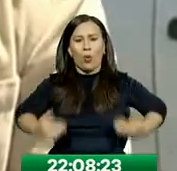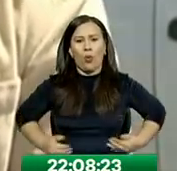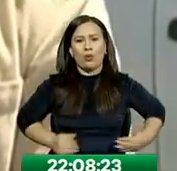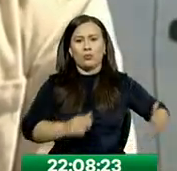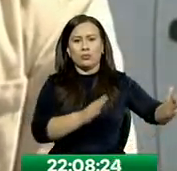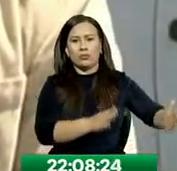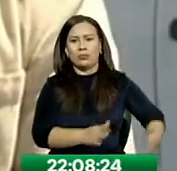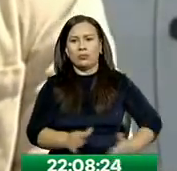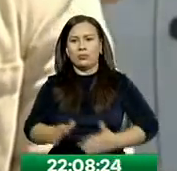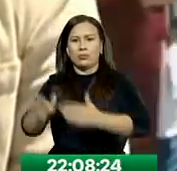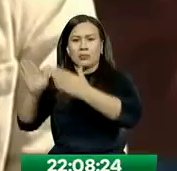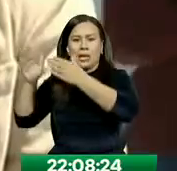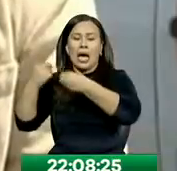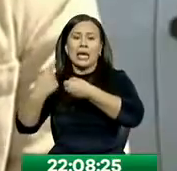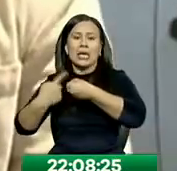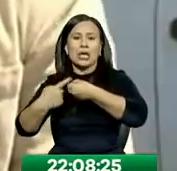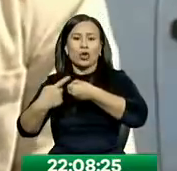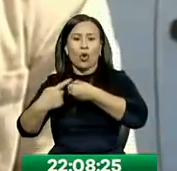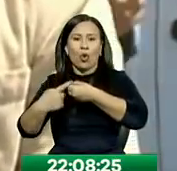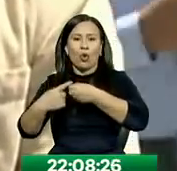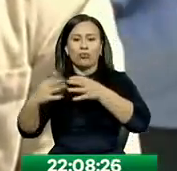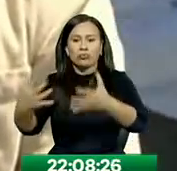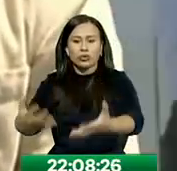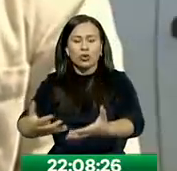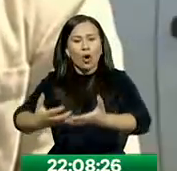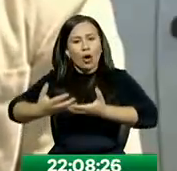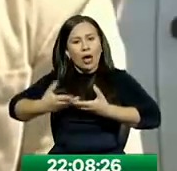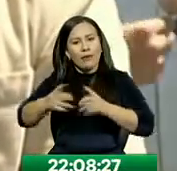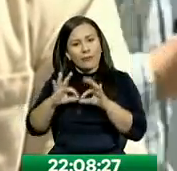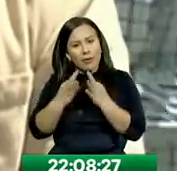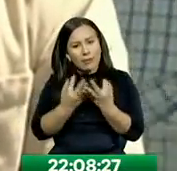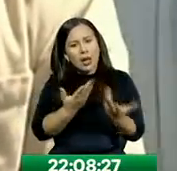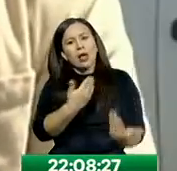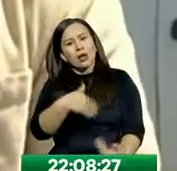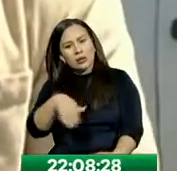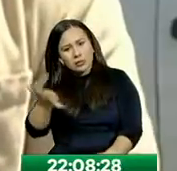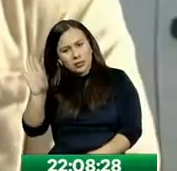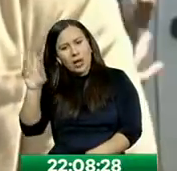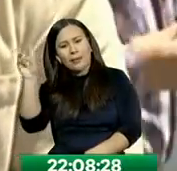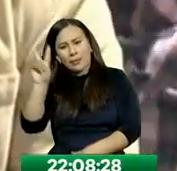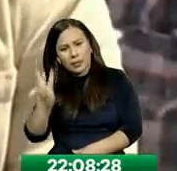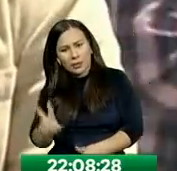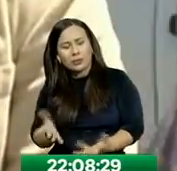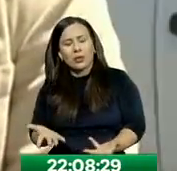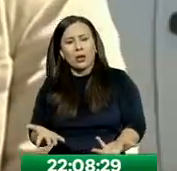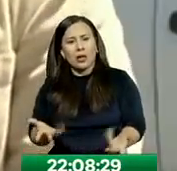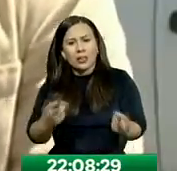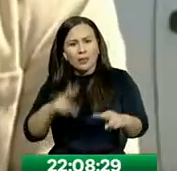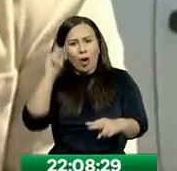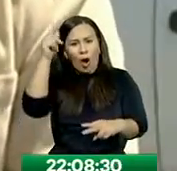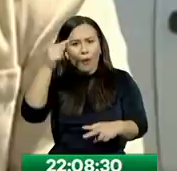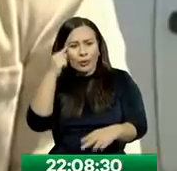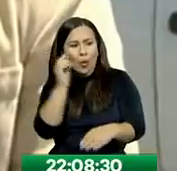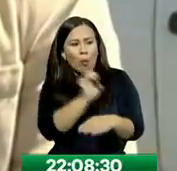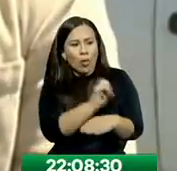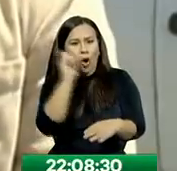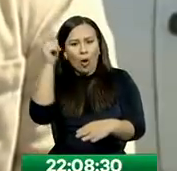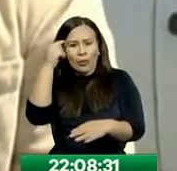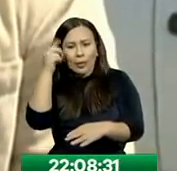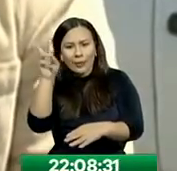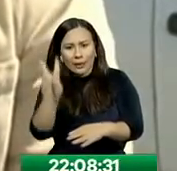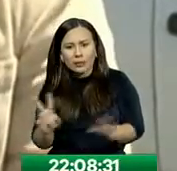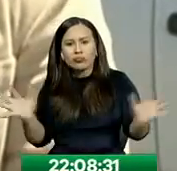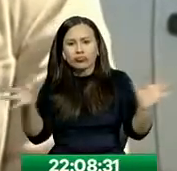la ciudad de quito para que retiren a sus familiares y también el gobierno venezolano disponga de